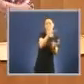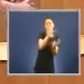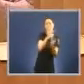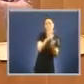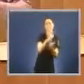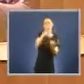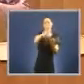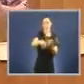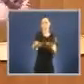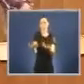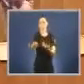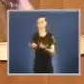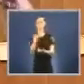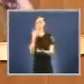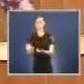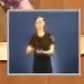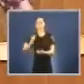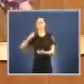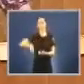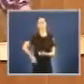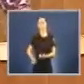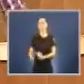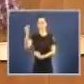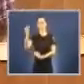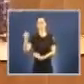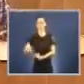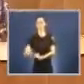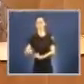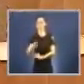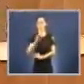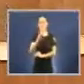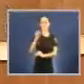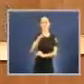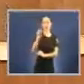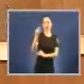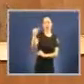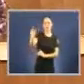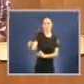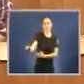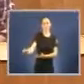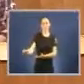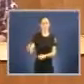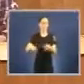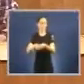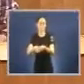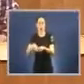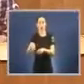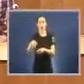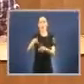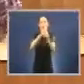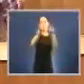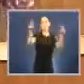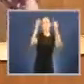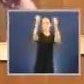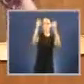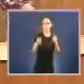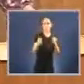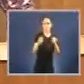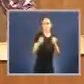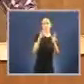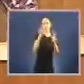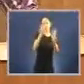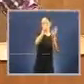altas, mantemento das SICAPs, dos chollos das sociedades de investimento colectivo, redución do tipo impositivo das grandes empresas